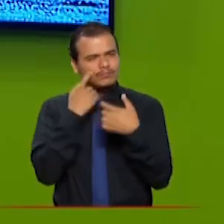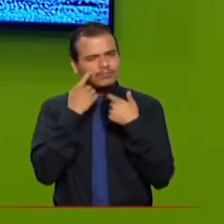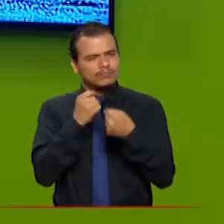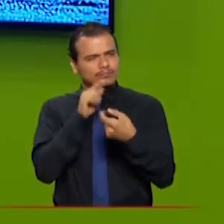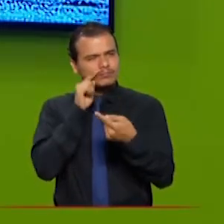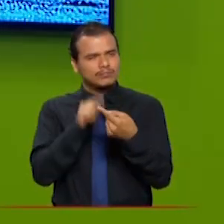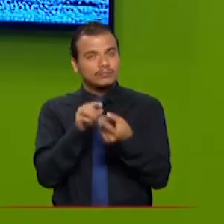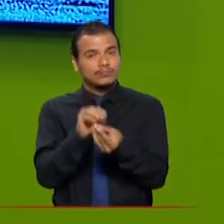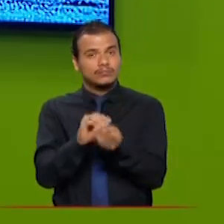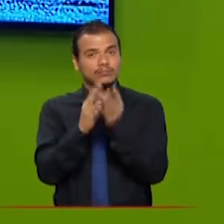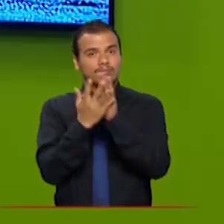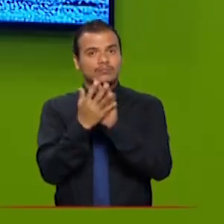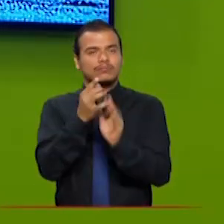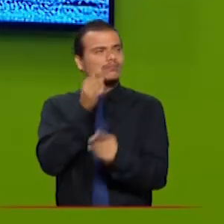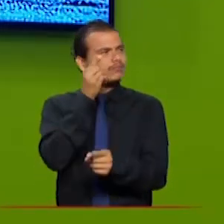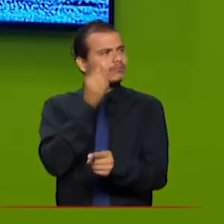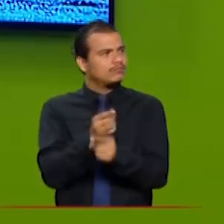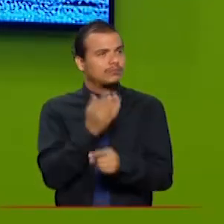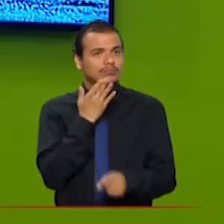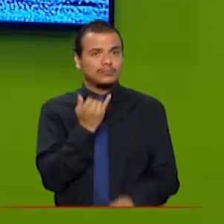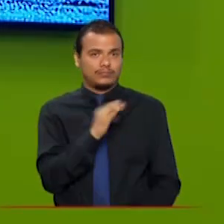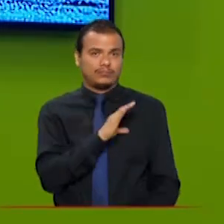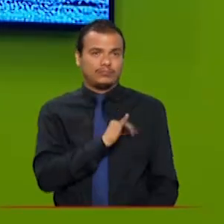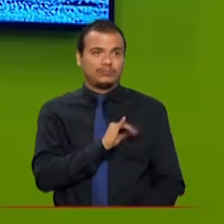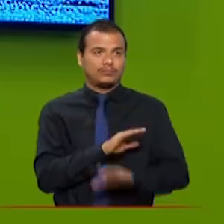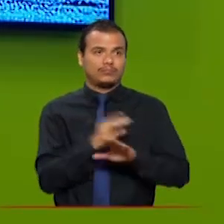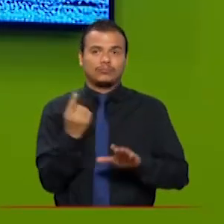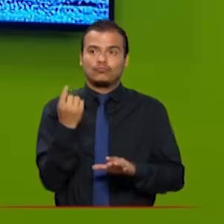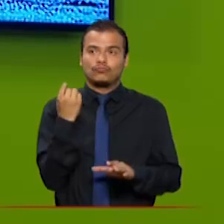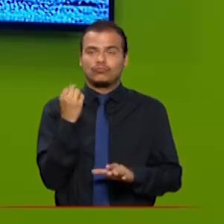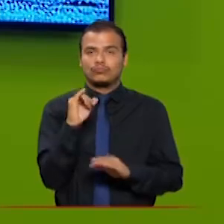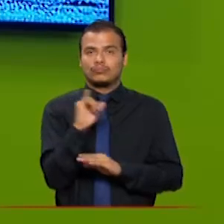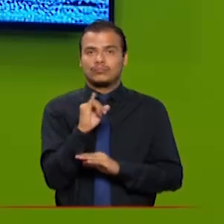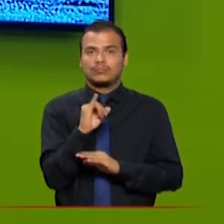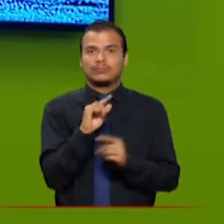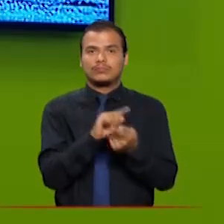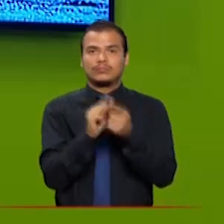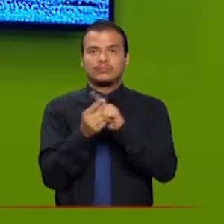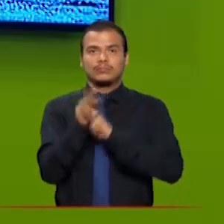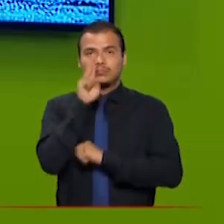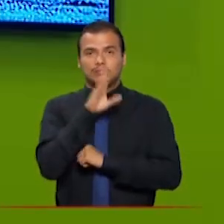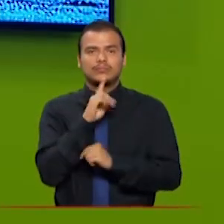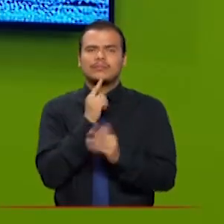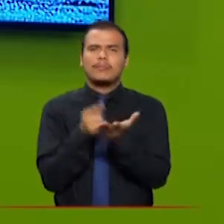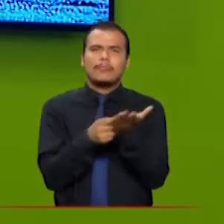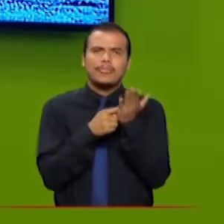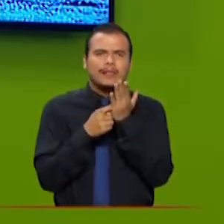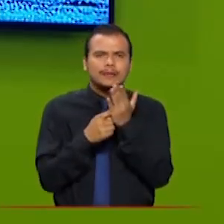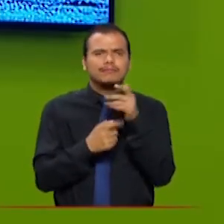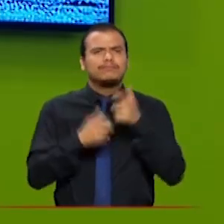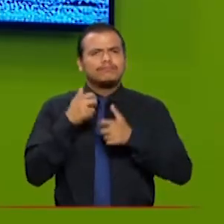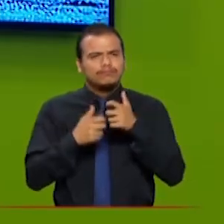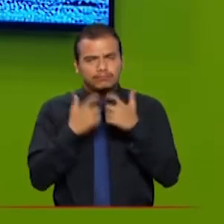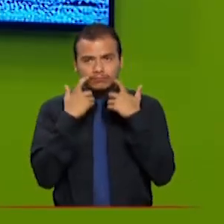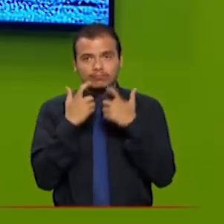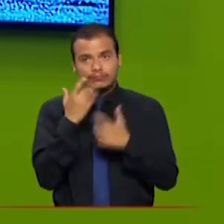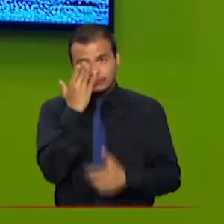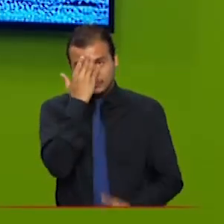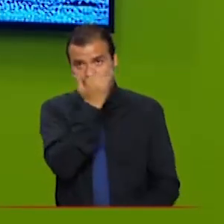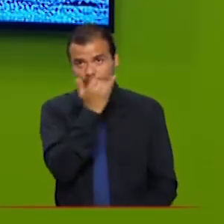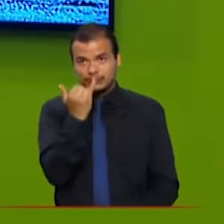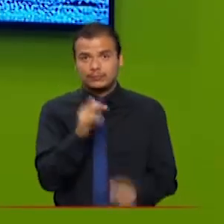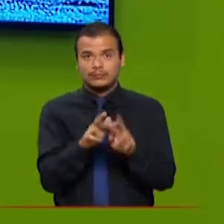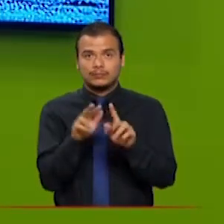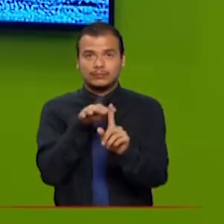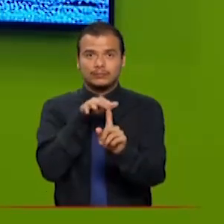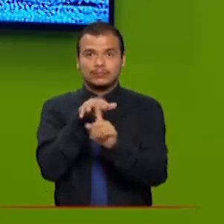de la COP16 en Cali. Durante un encuentro nacional en Ibagué, se discutieron las problemáticas que afectan la biodiversidad en el país